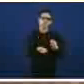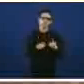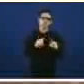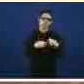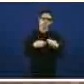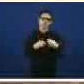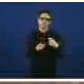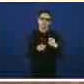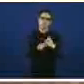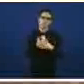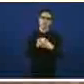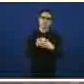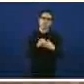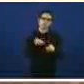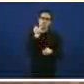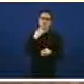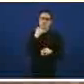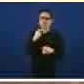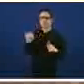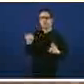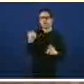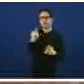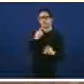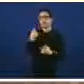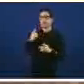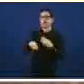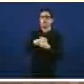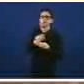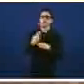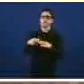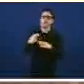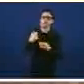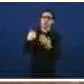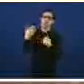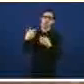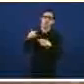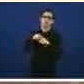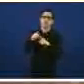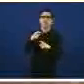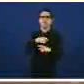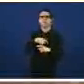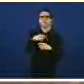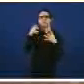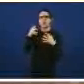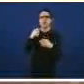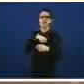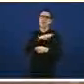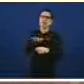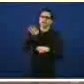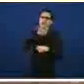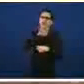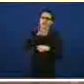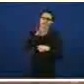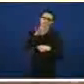Presión política real Ante o Banco de España O a Comisión Nacional Do Mercado De Valores Non chega Con enviar